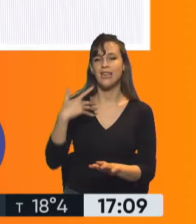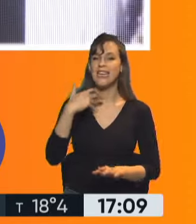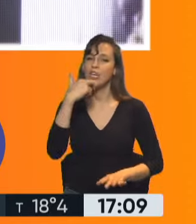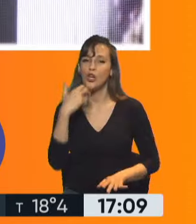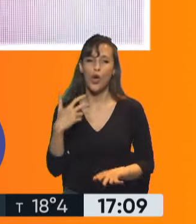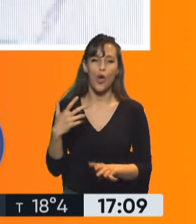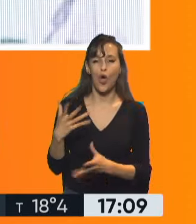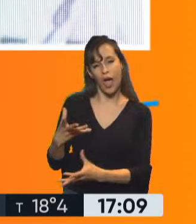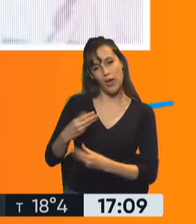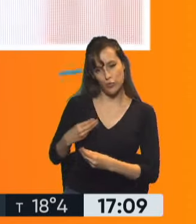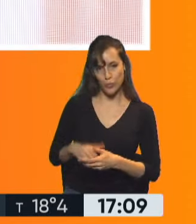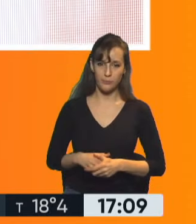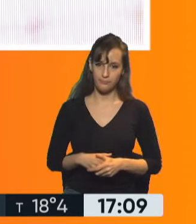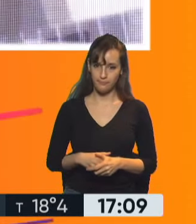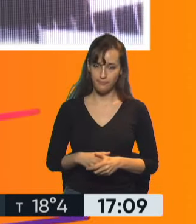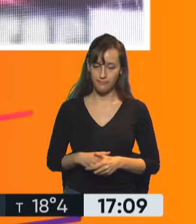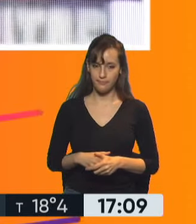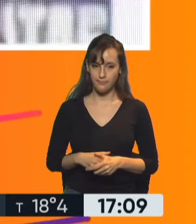seguro lo va a poder hacer.